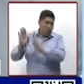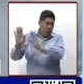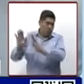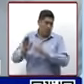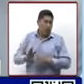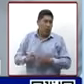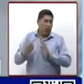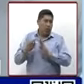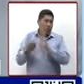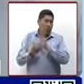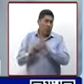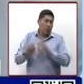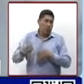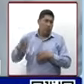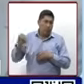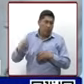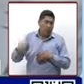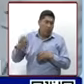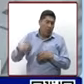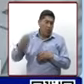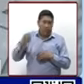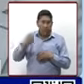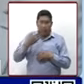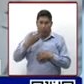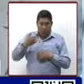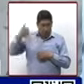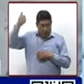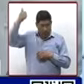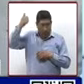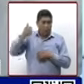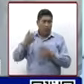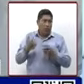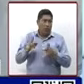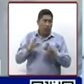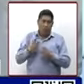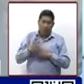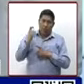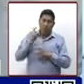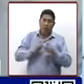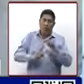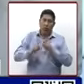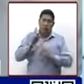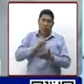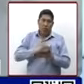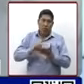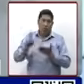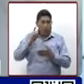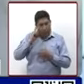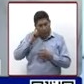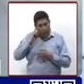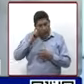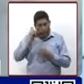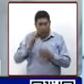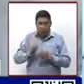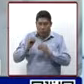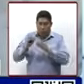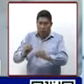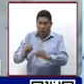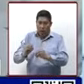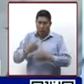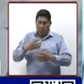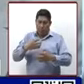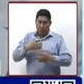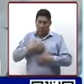contra resoluciones del órgano legislativo para justamente cuando se vea afectado algún derecho activar, interponer